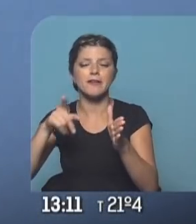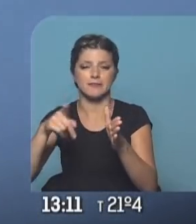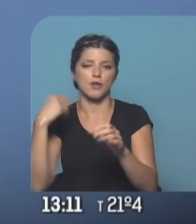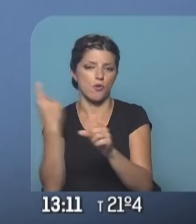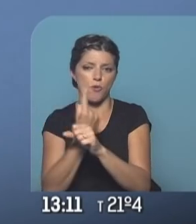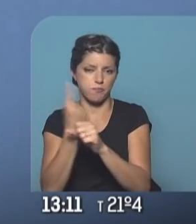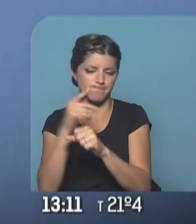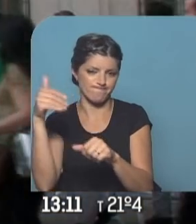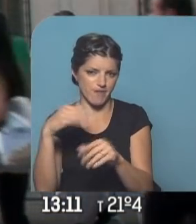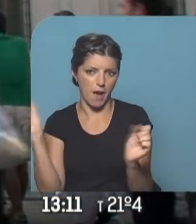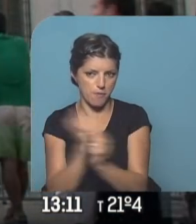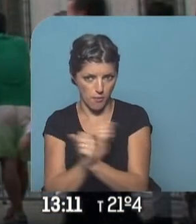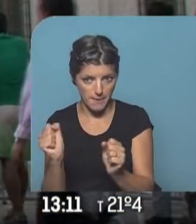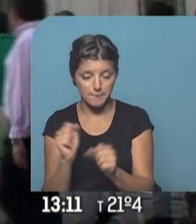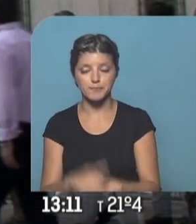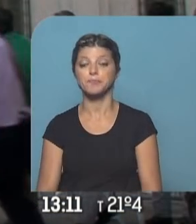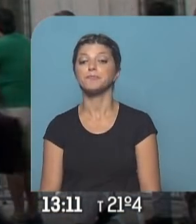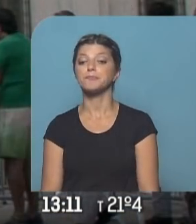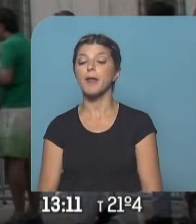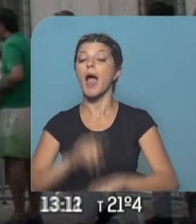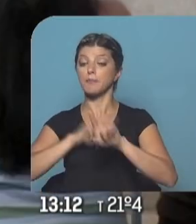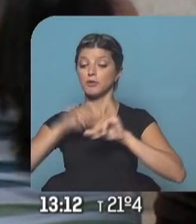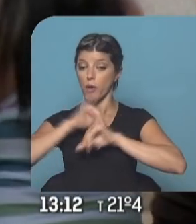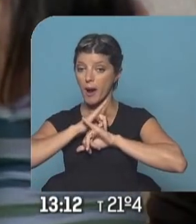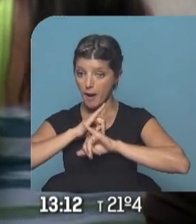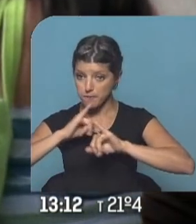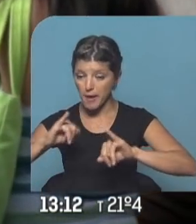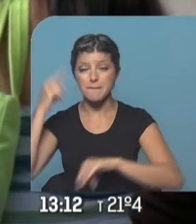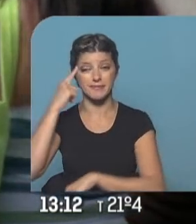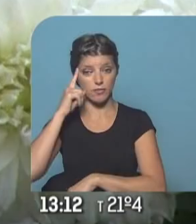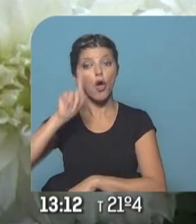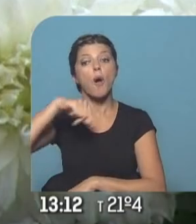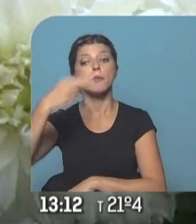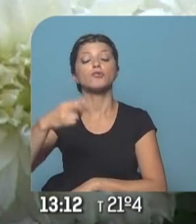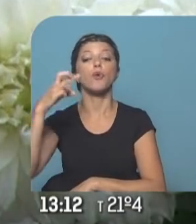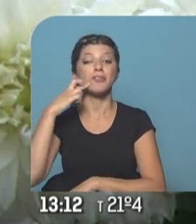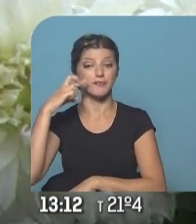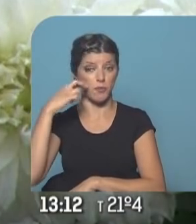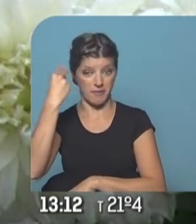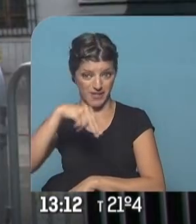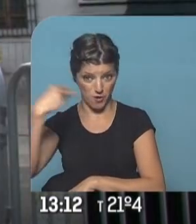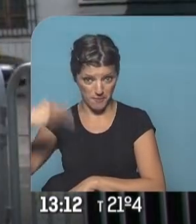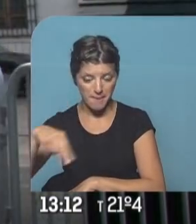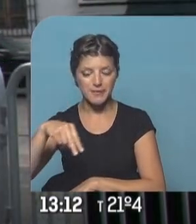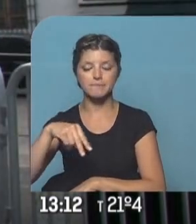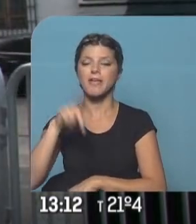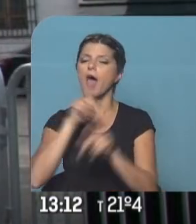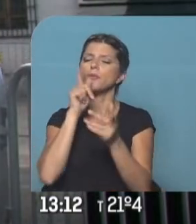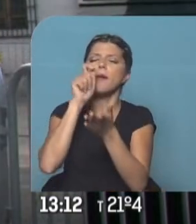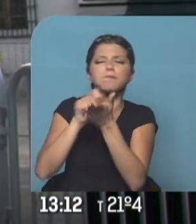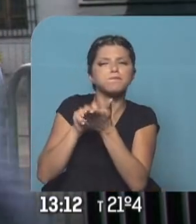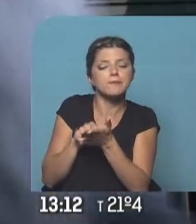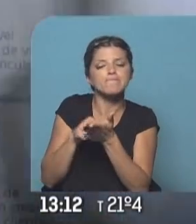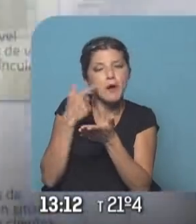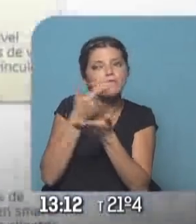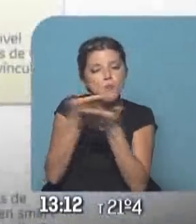mandato. Con la campaña electoral rumbo a las presidenciales del 19 de noviembre al rojo vivo, las encuestas pronostican para